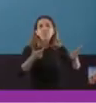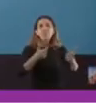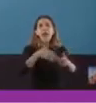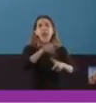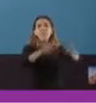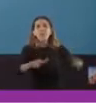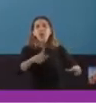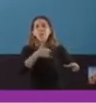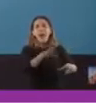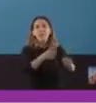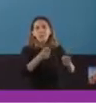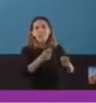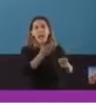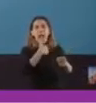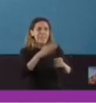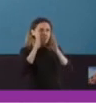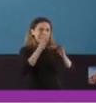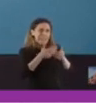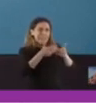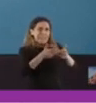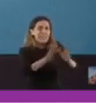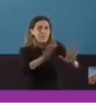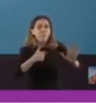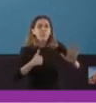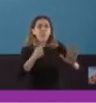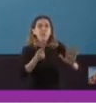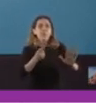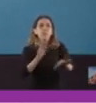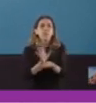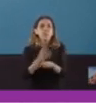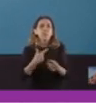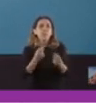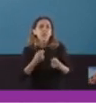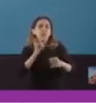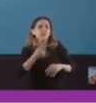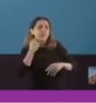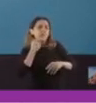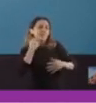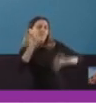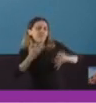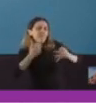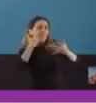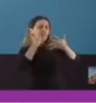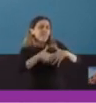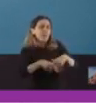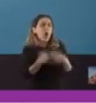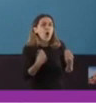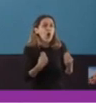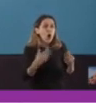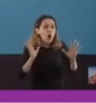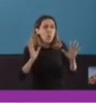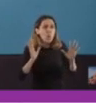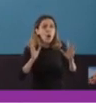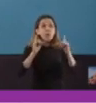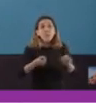que estábamos trabajando en un presupuesto con ajuste educativo y de ciencia y tecnología, y que es un estudio que hizo una consultora,